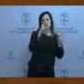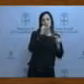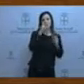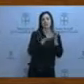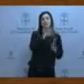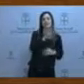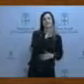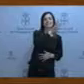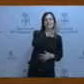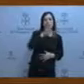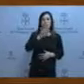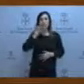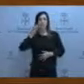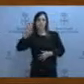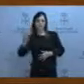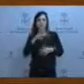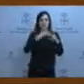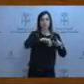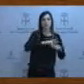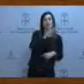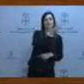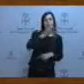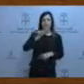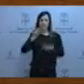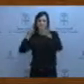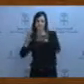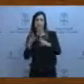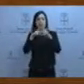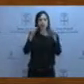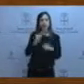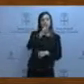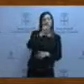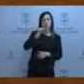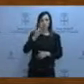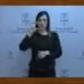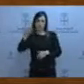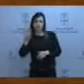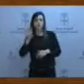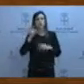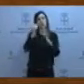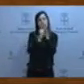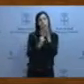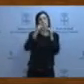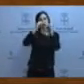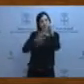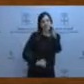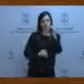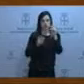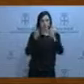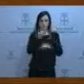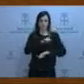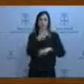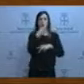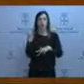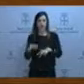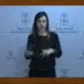España, 36,7. Asturias tiene 2,4 puntos menos de desempleo juvenil en jóvenes menores de 30 años que la media del